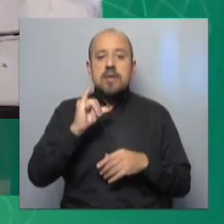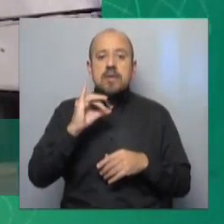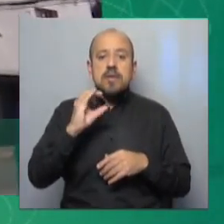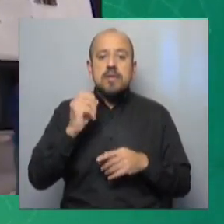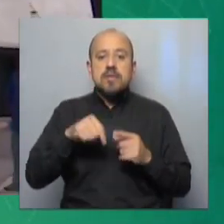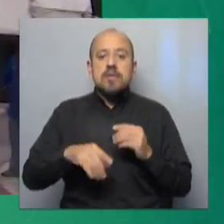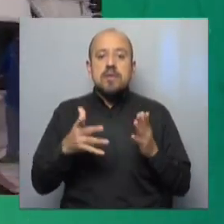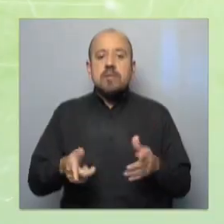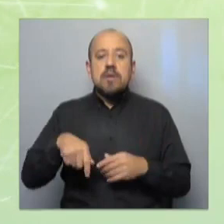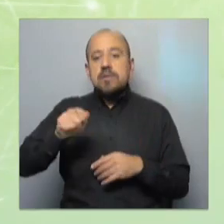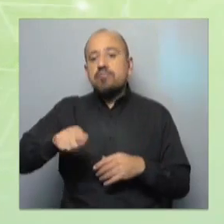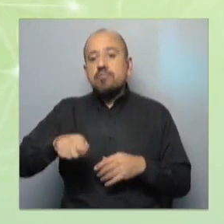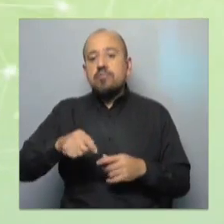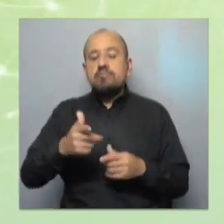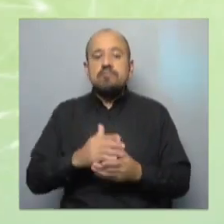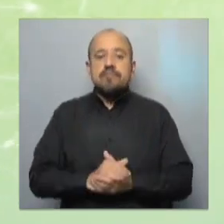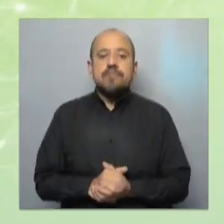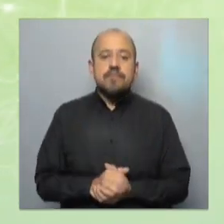que ese remate así